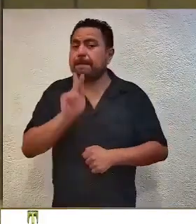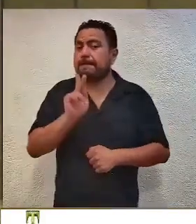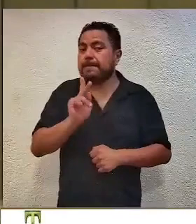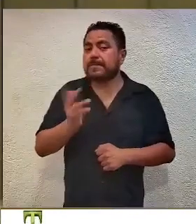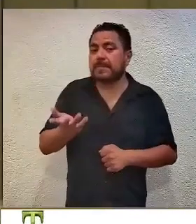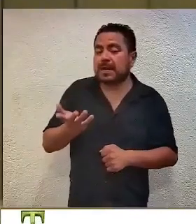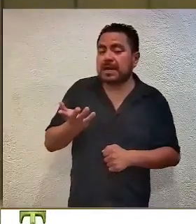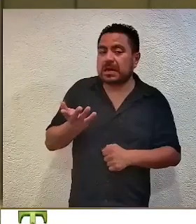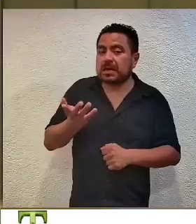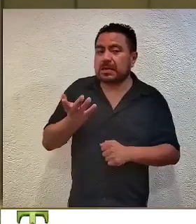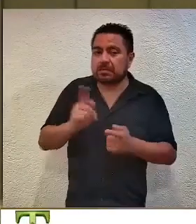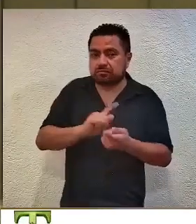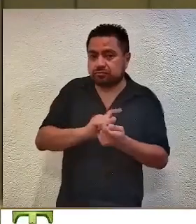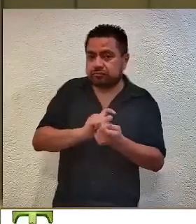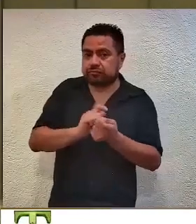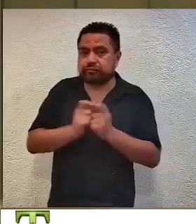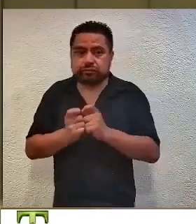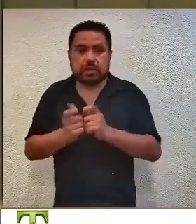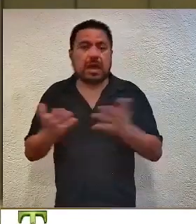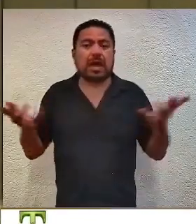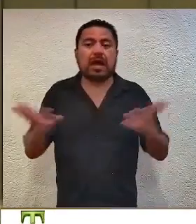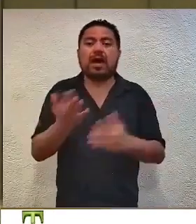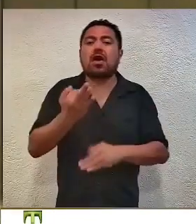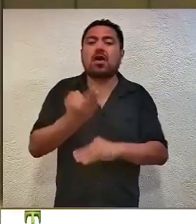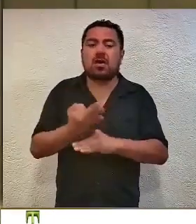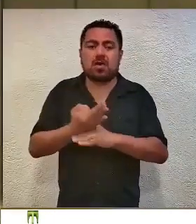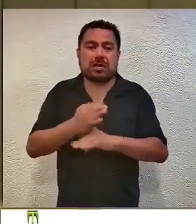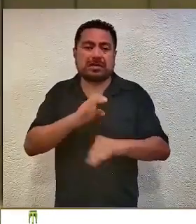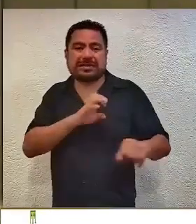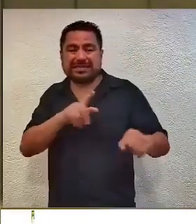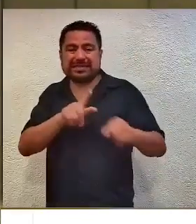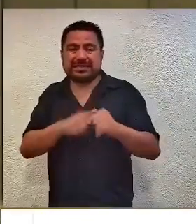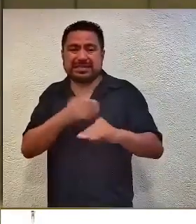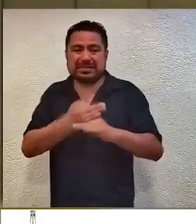de la transcripción que hago en este voto particular que